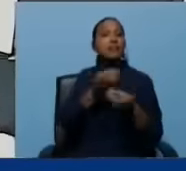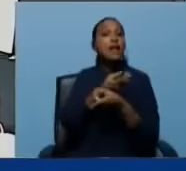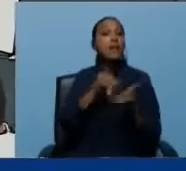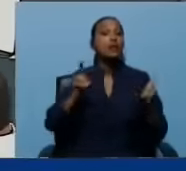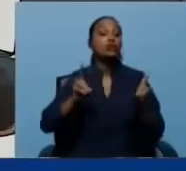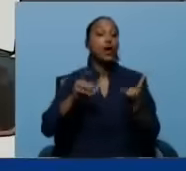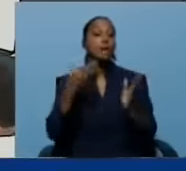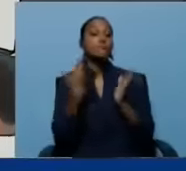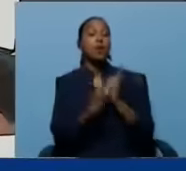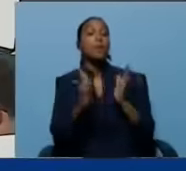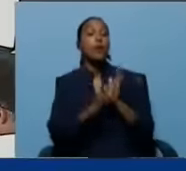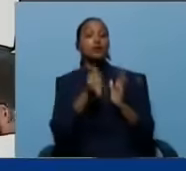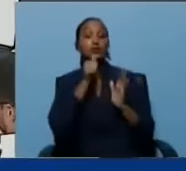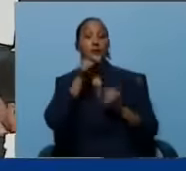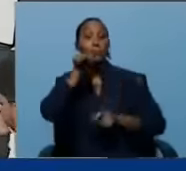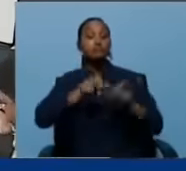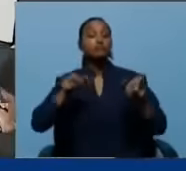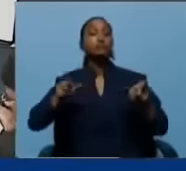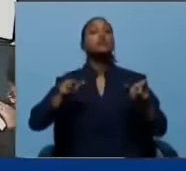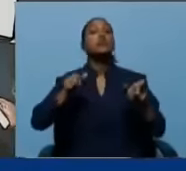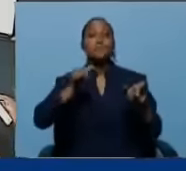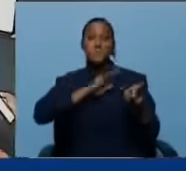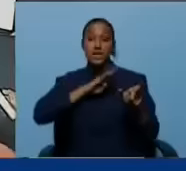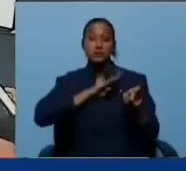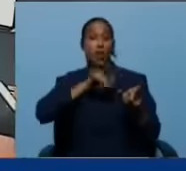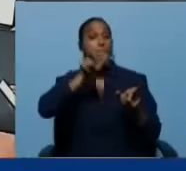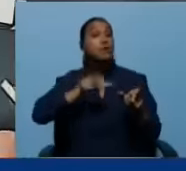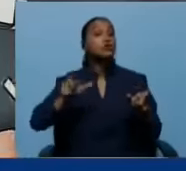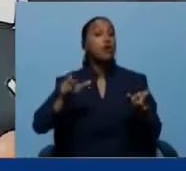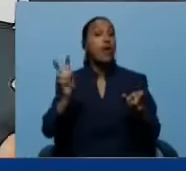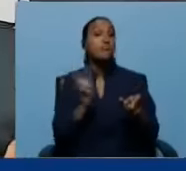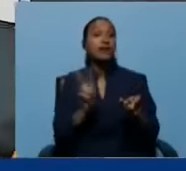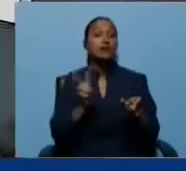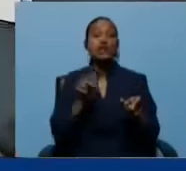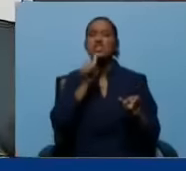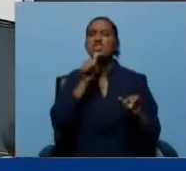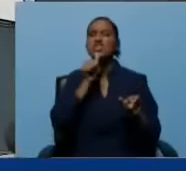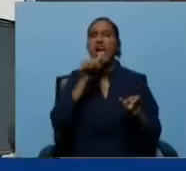esa redacción, le escribió el comandante Hugo Chávez, directamente.